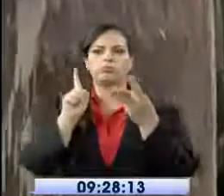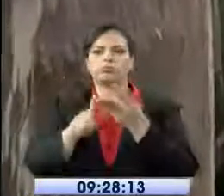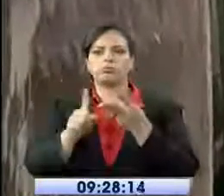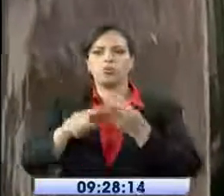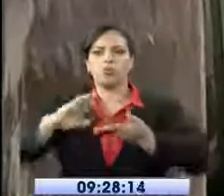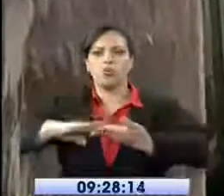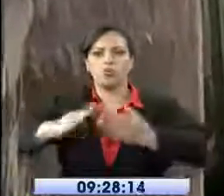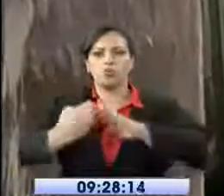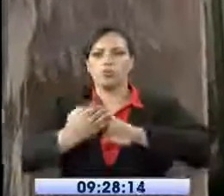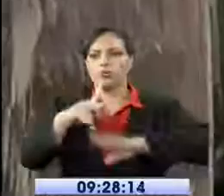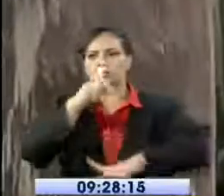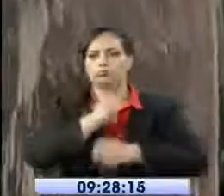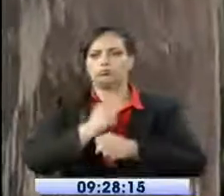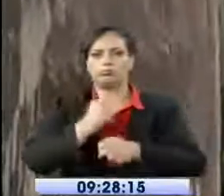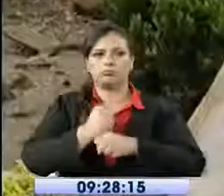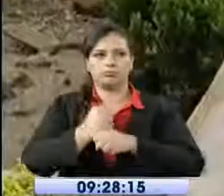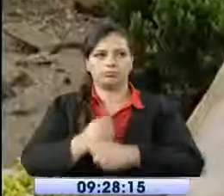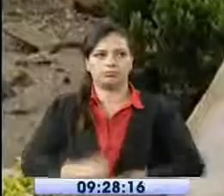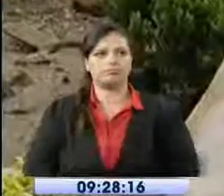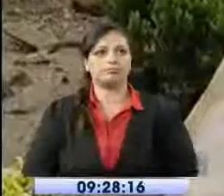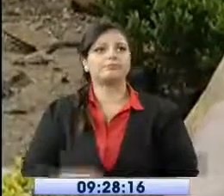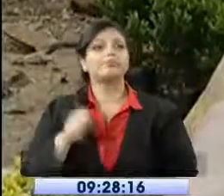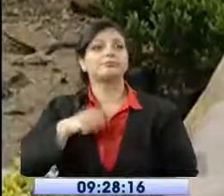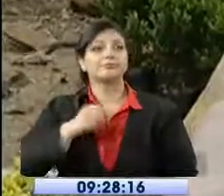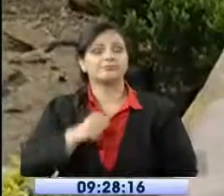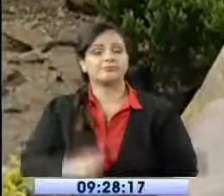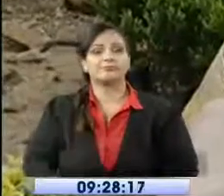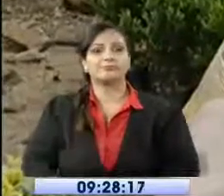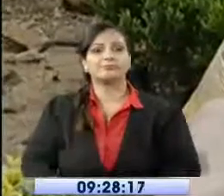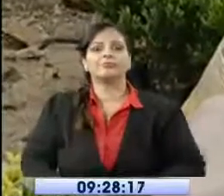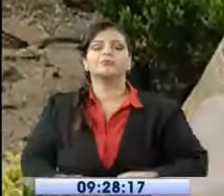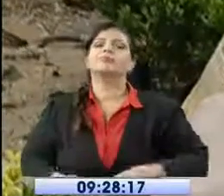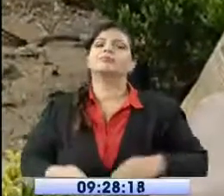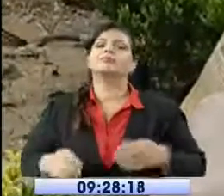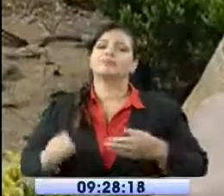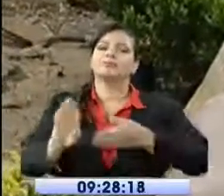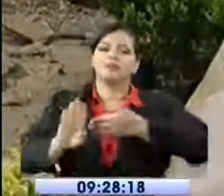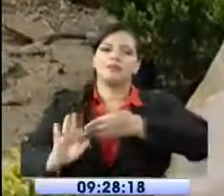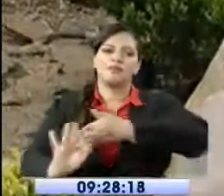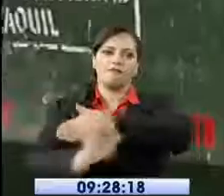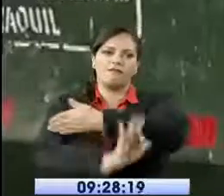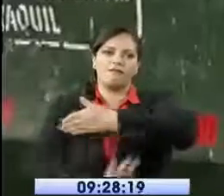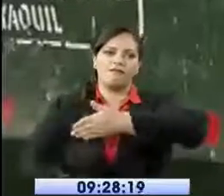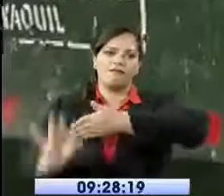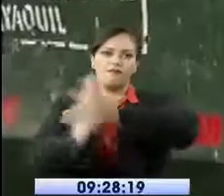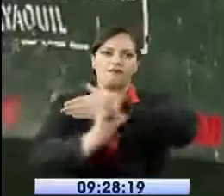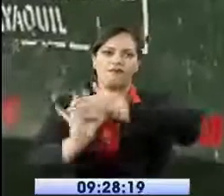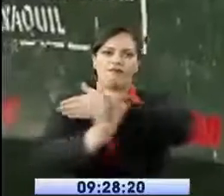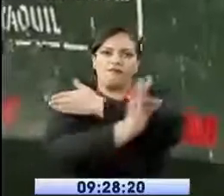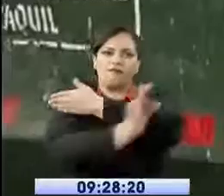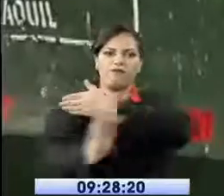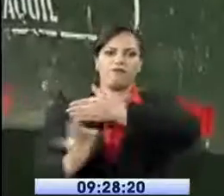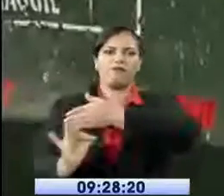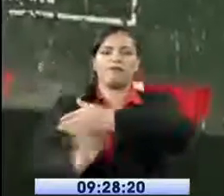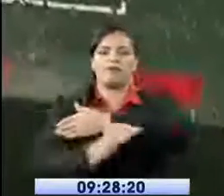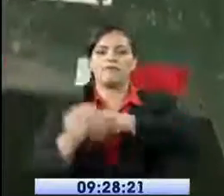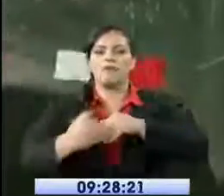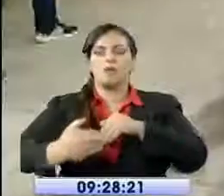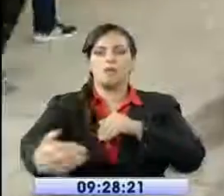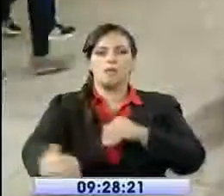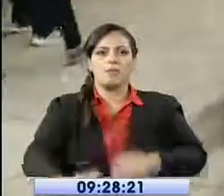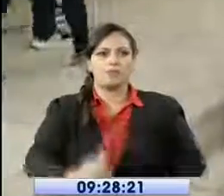En el bloque 3 del barrio El Fortín, alumnos de la Universidad Casa Grande junto con miembros del consorcio Puerto Limpio y la colaboración